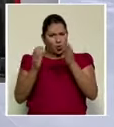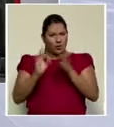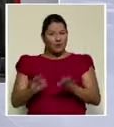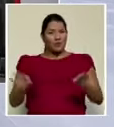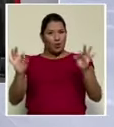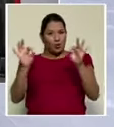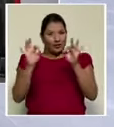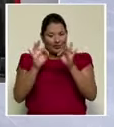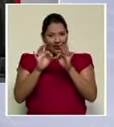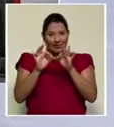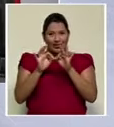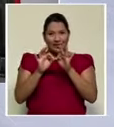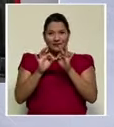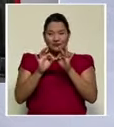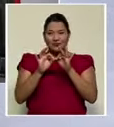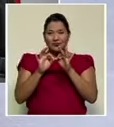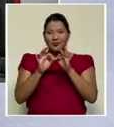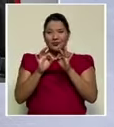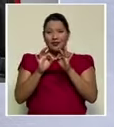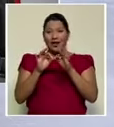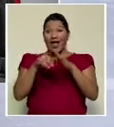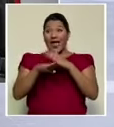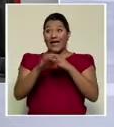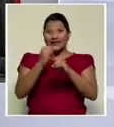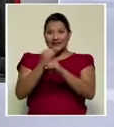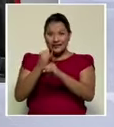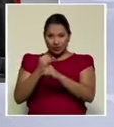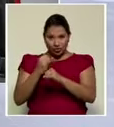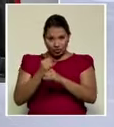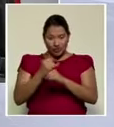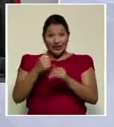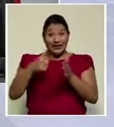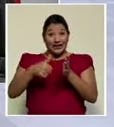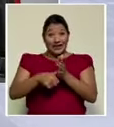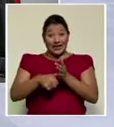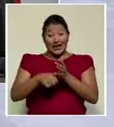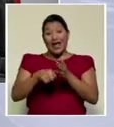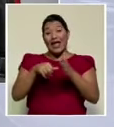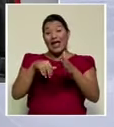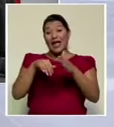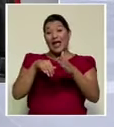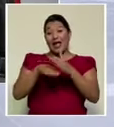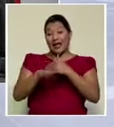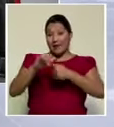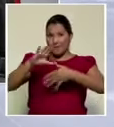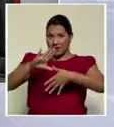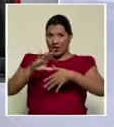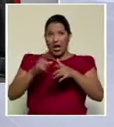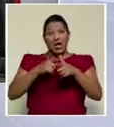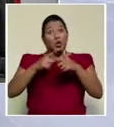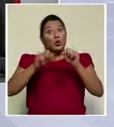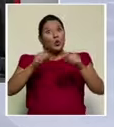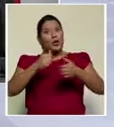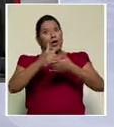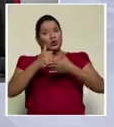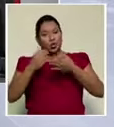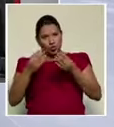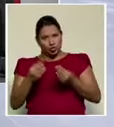en el conglomerado de instituciones electorales en nuestro continente. Nos pueden aportar. Yo